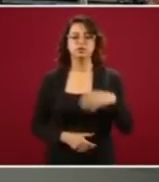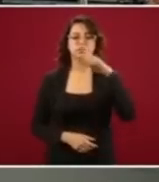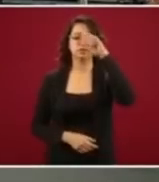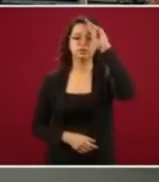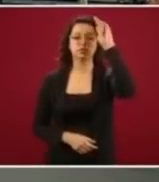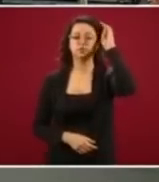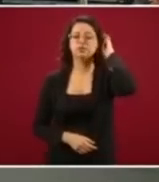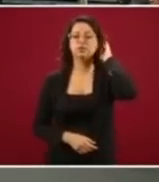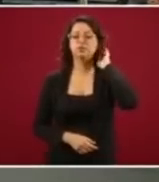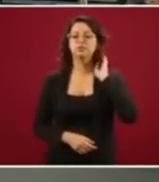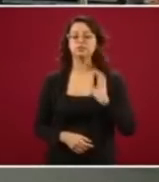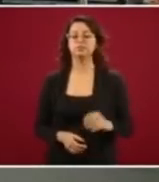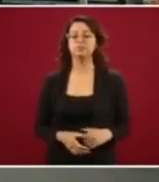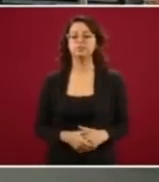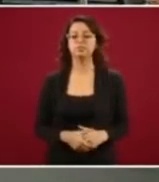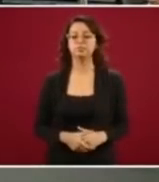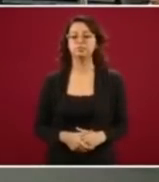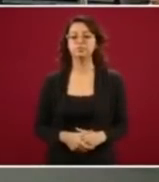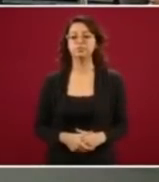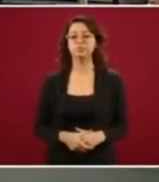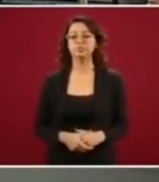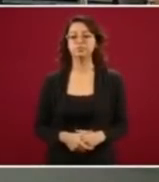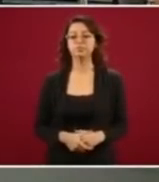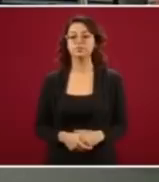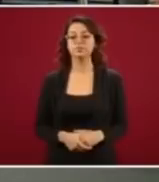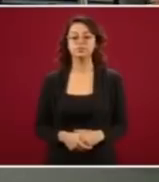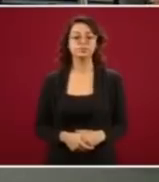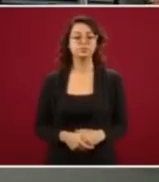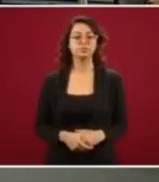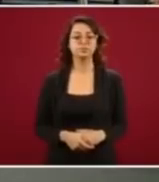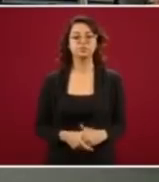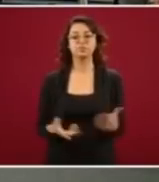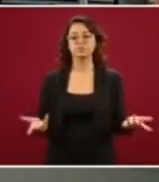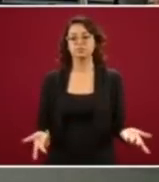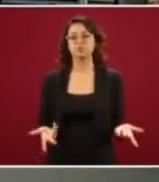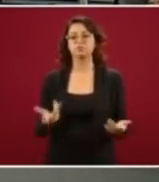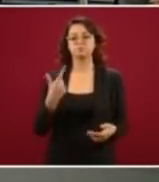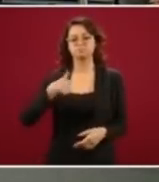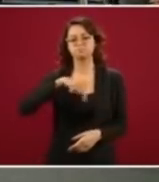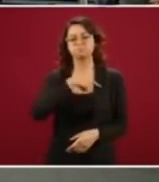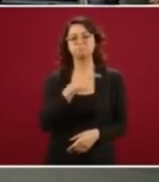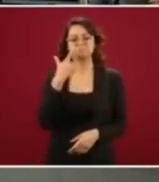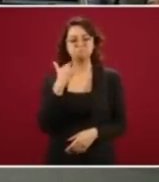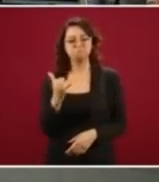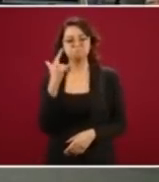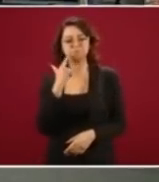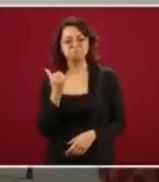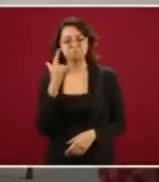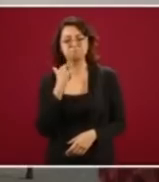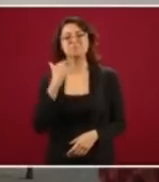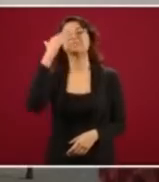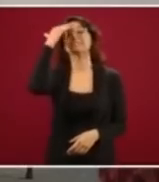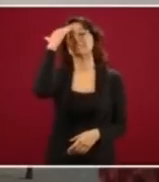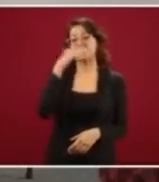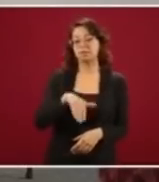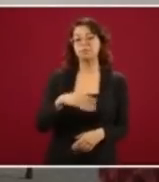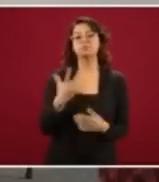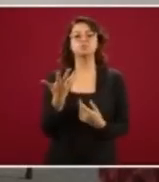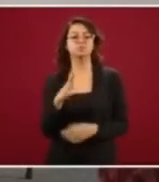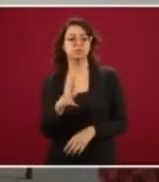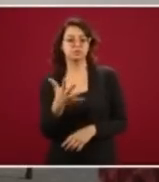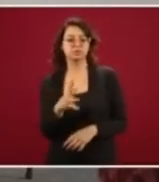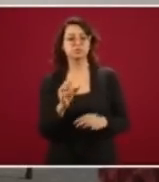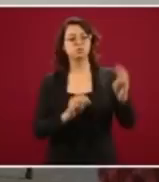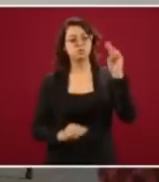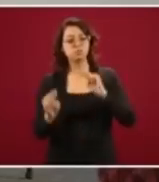¿Todo en esos estudios geológicos? Bueno, haremos todo lo posible. Lo que sí sabemos es ya más o menos cuáles son las condiciones de